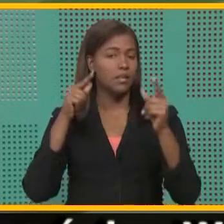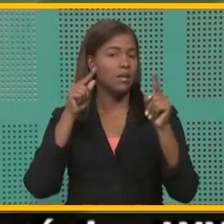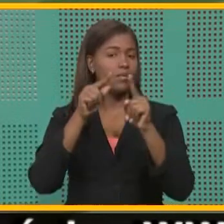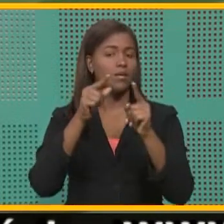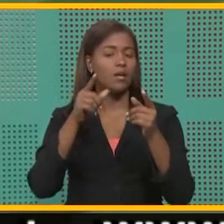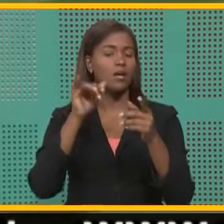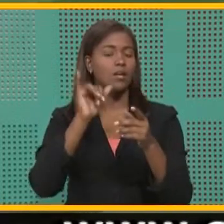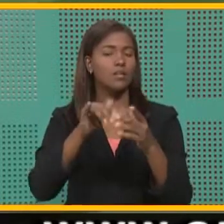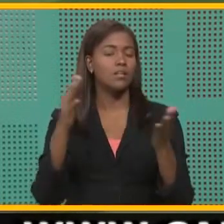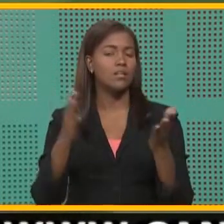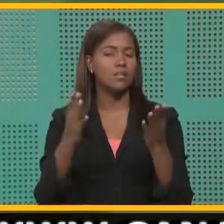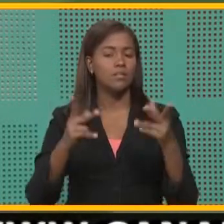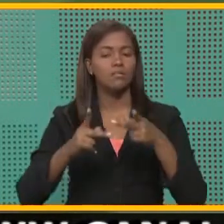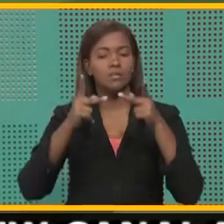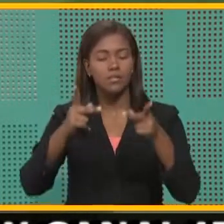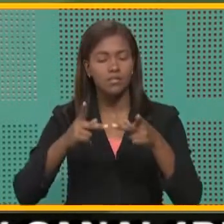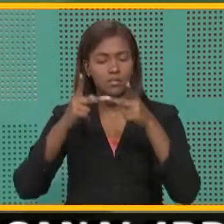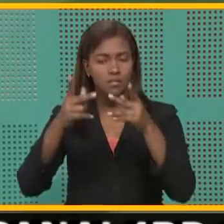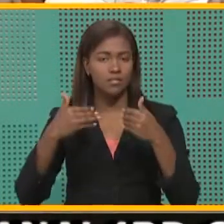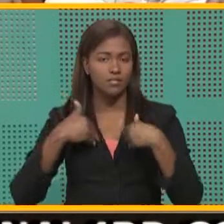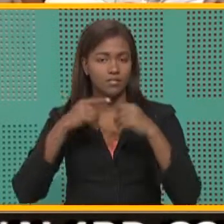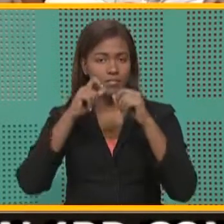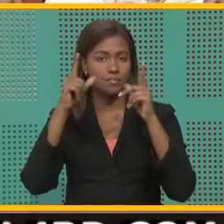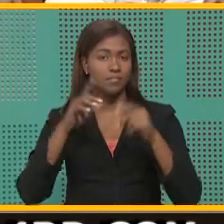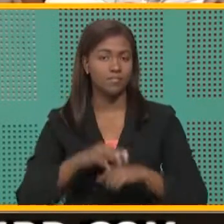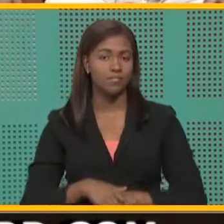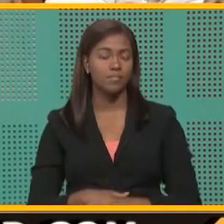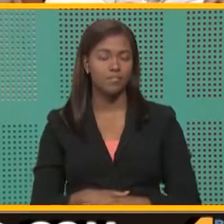punto estandarte las visitas de sorpresa.